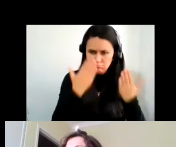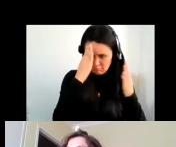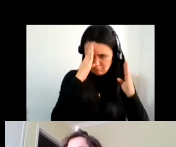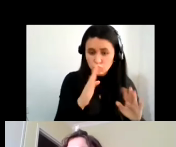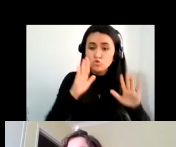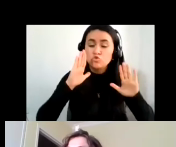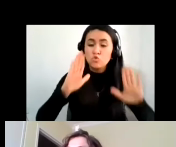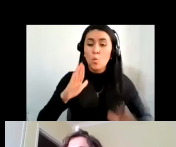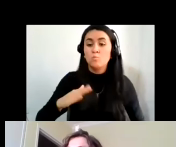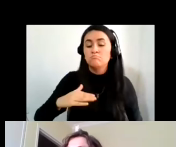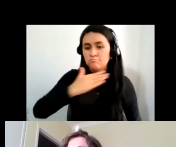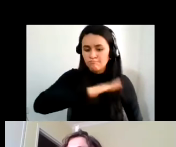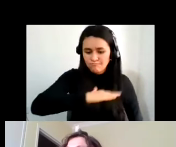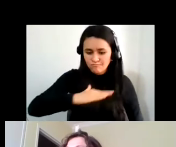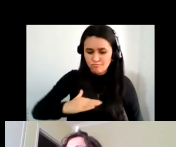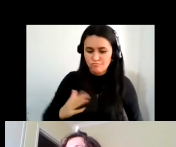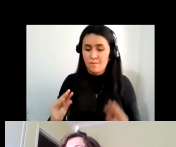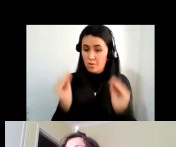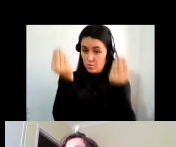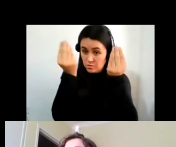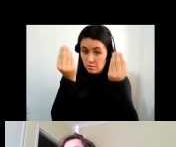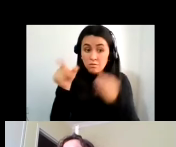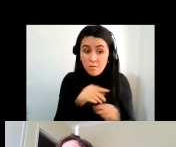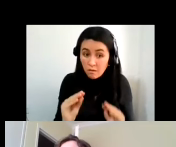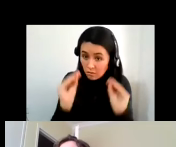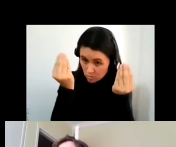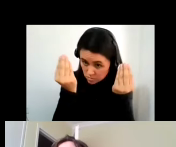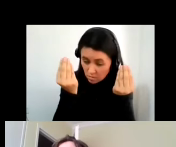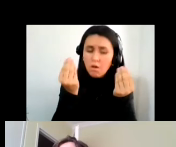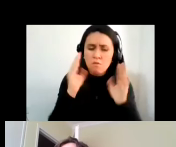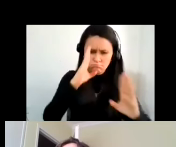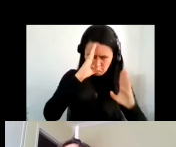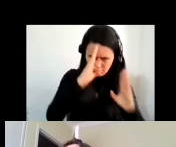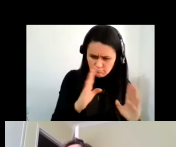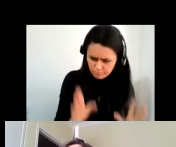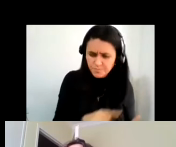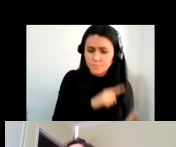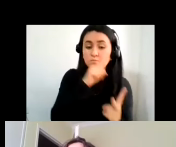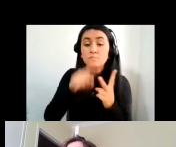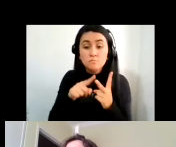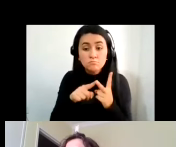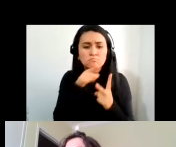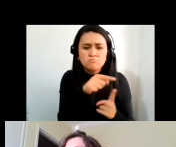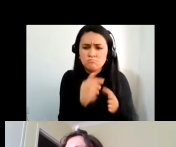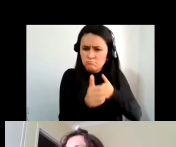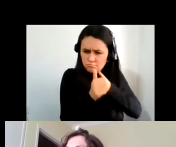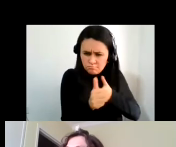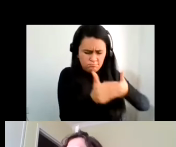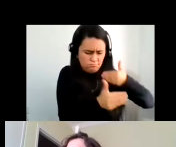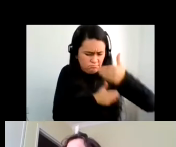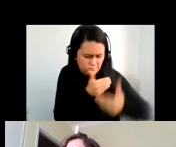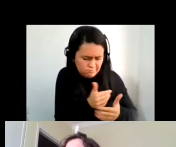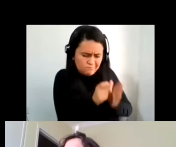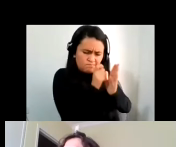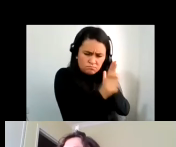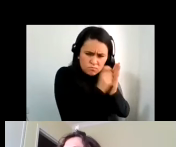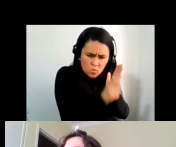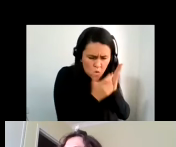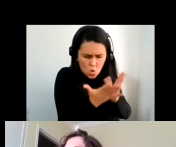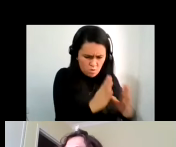adolescentes y aquí se describen los métodos y metodologías para trabajar en esa